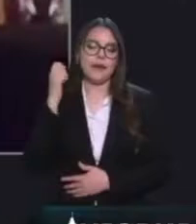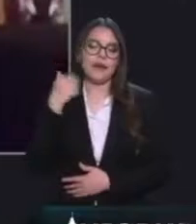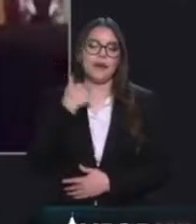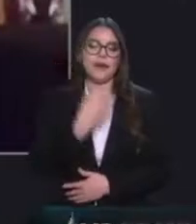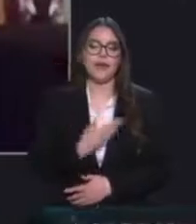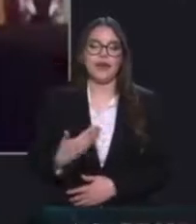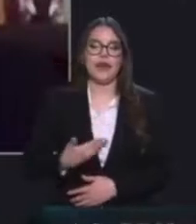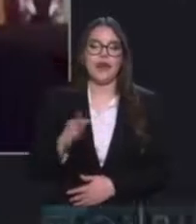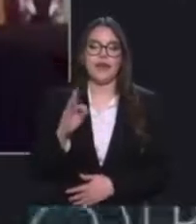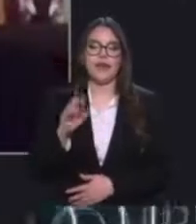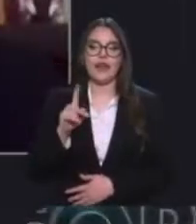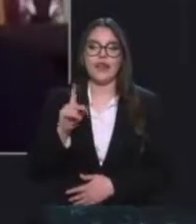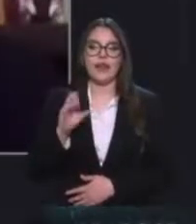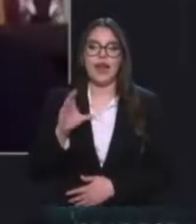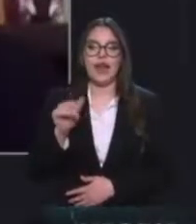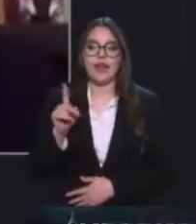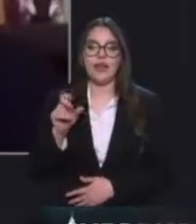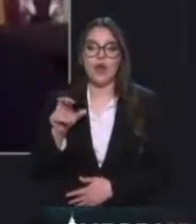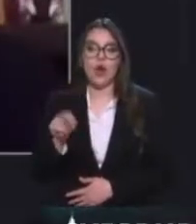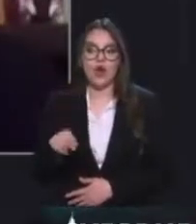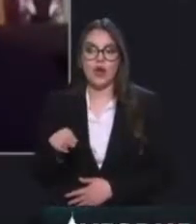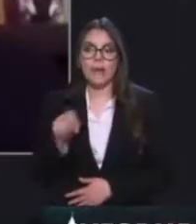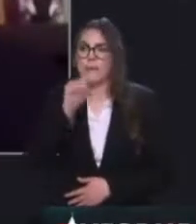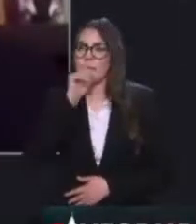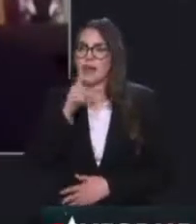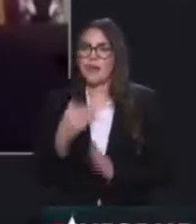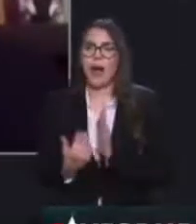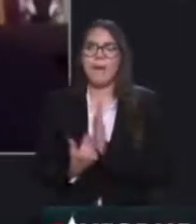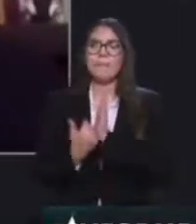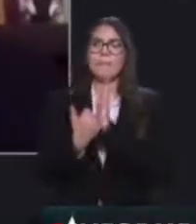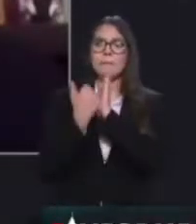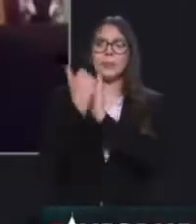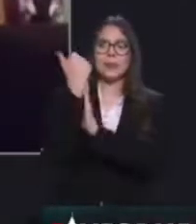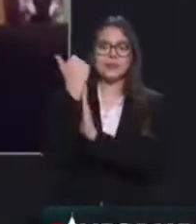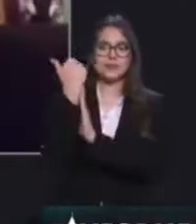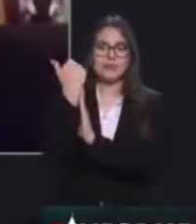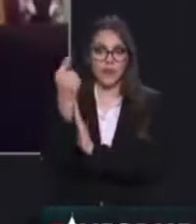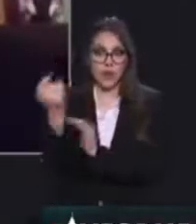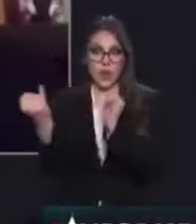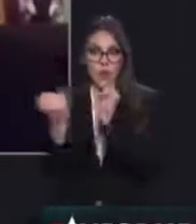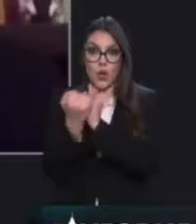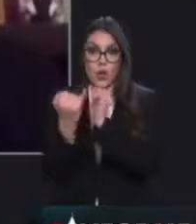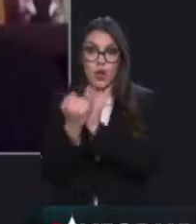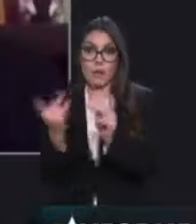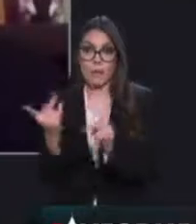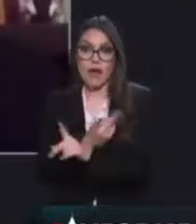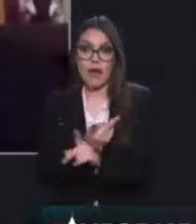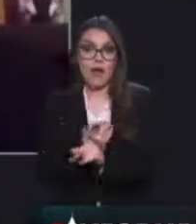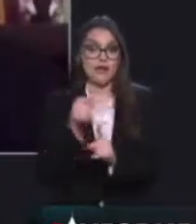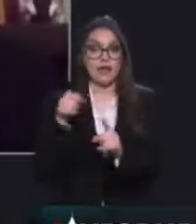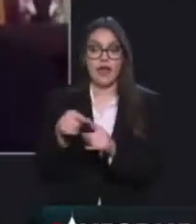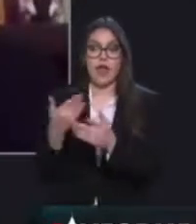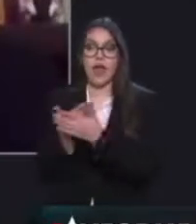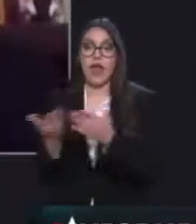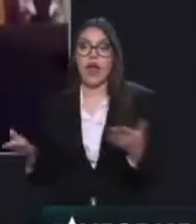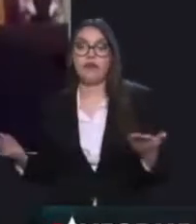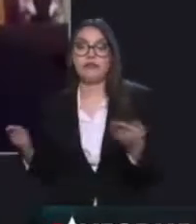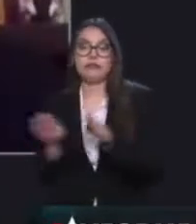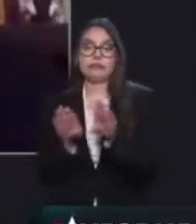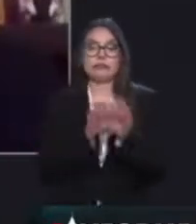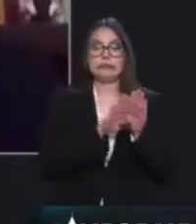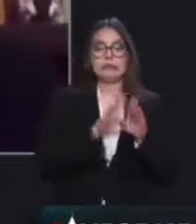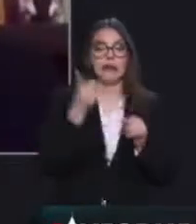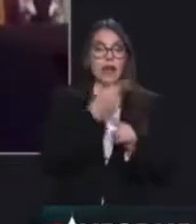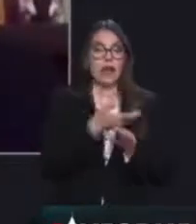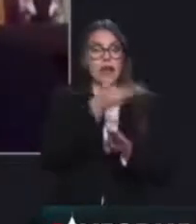extrema se incrementó en la misma magnitud. Y para nada se puede comparar la magnitud de esta crisis, una caída de